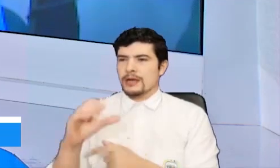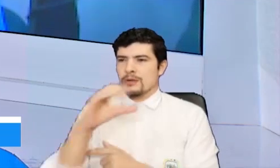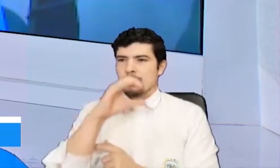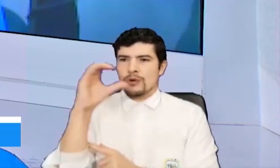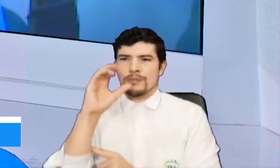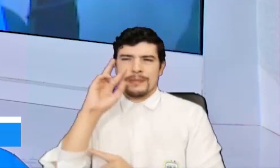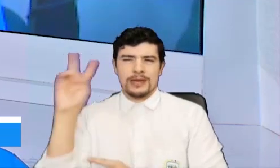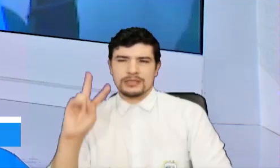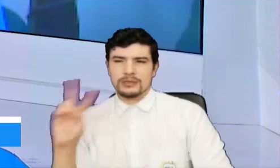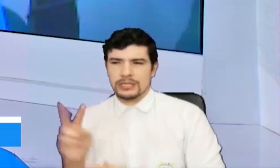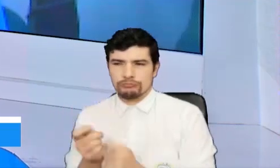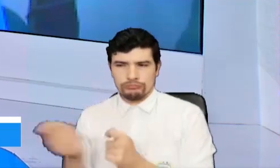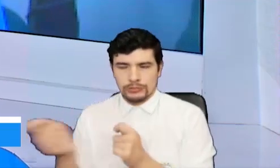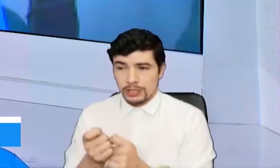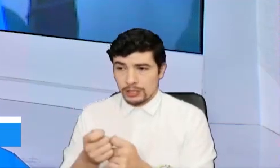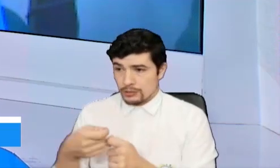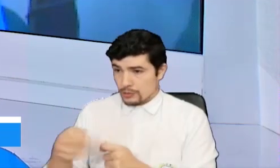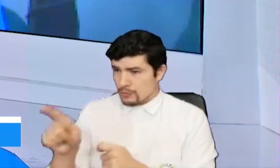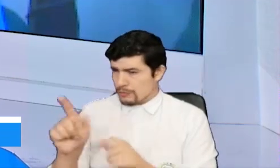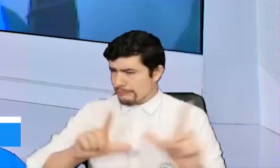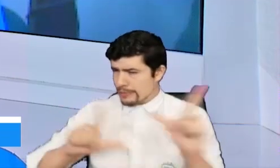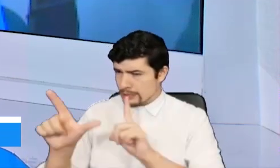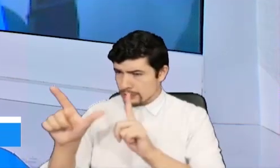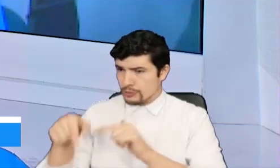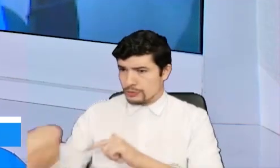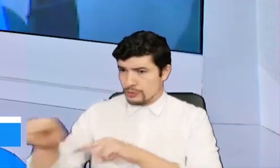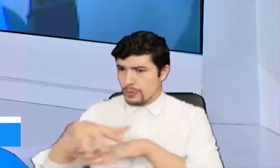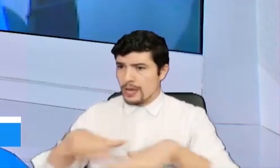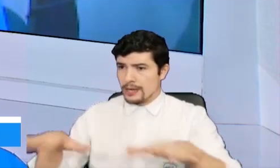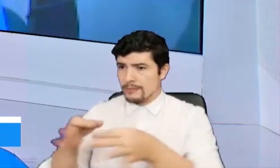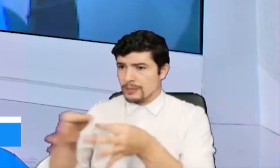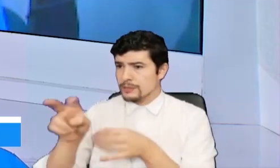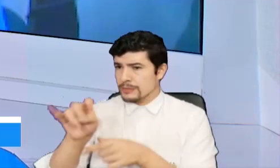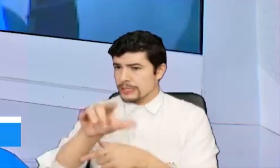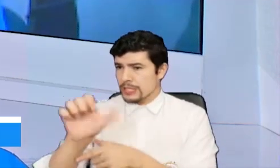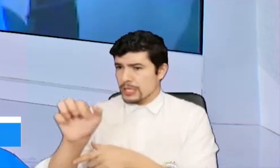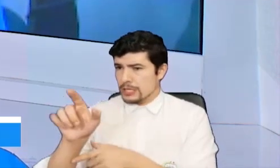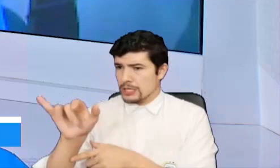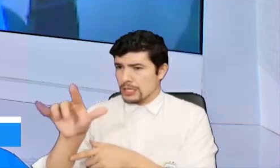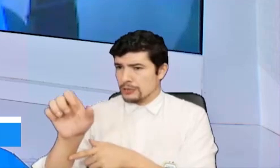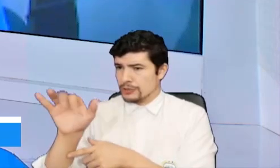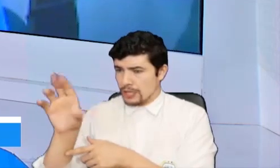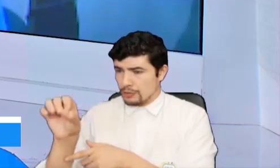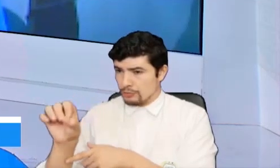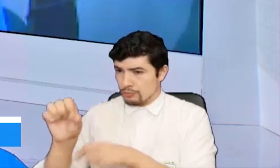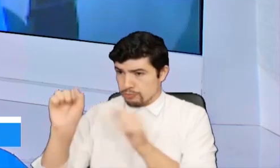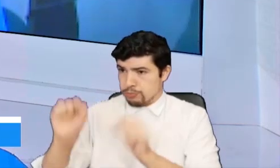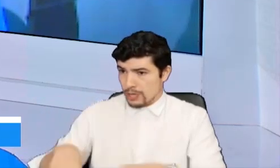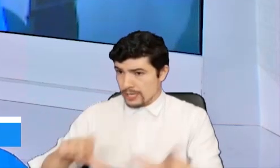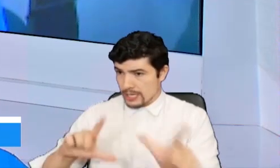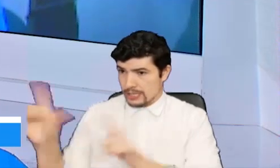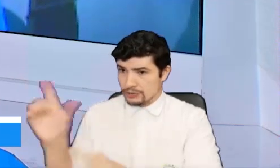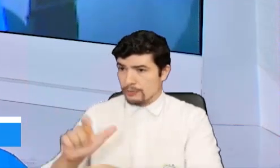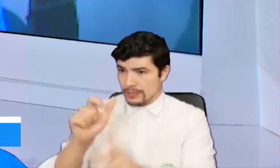limítrofe para albergar a los venezolanos? No, obviamente nosotros no contamos con los